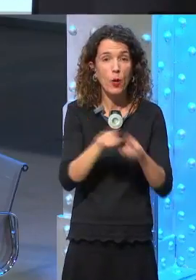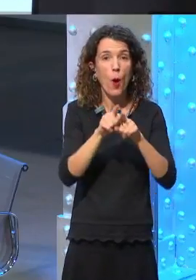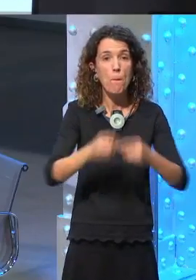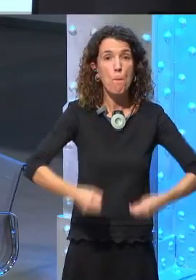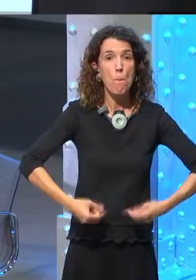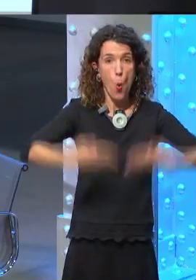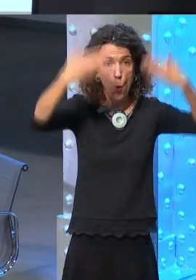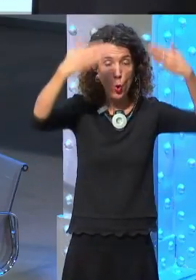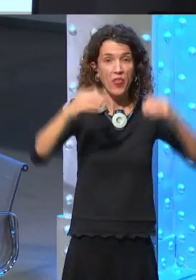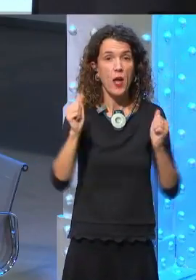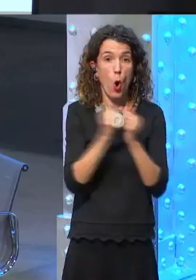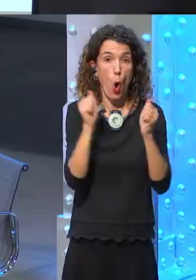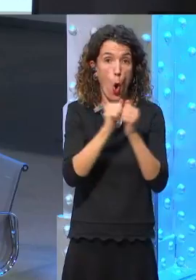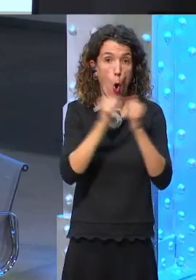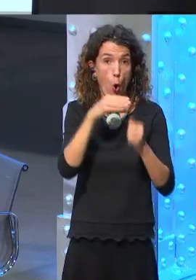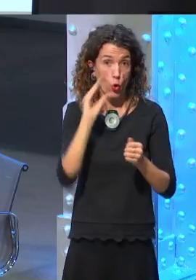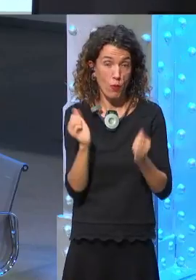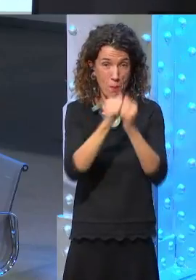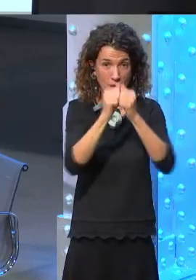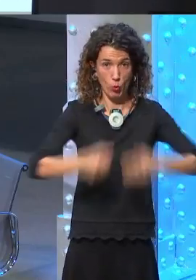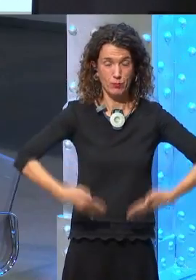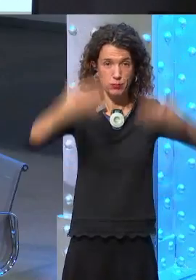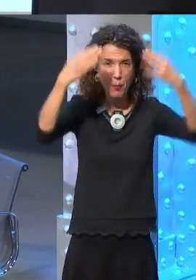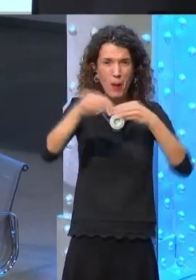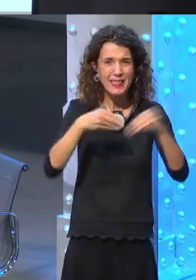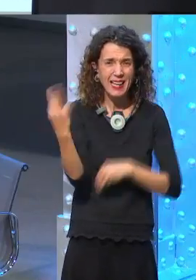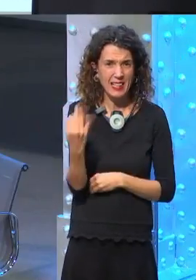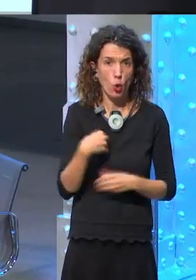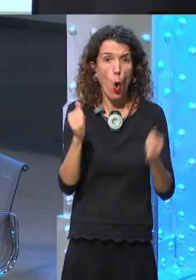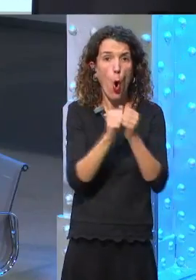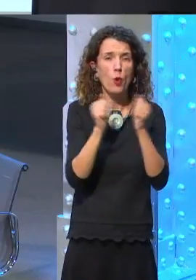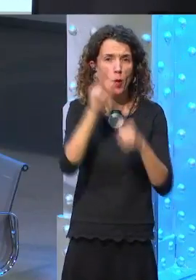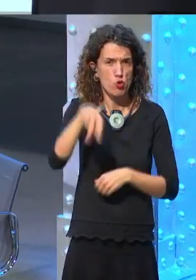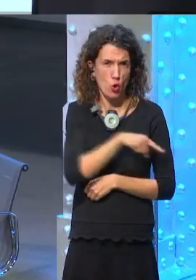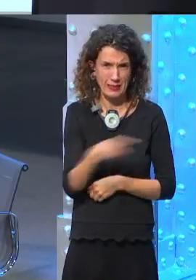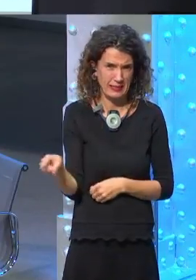muro de hormigón. ¿Qué tipo de materialidad es esto? Esto ya no es hormigón.